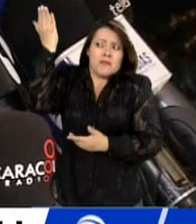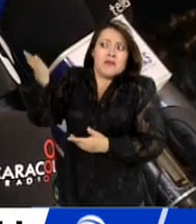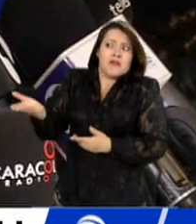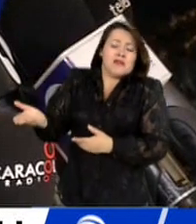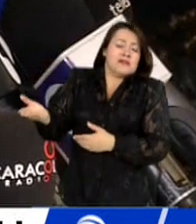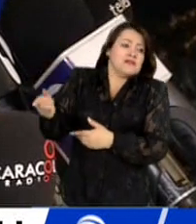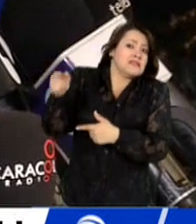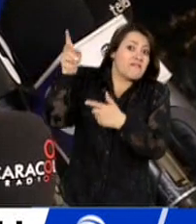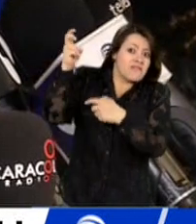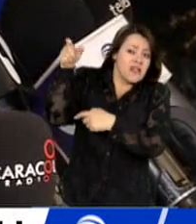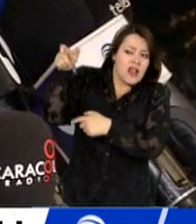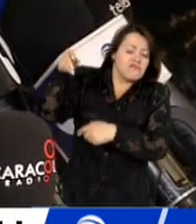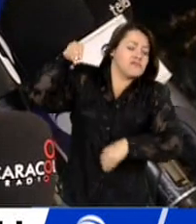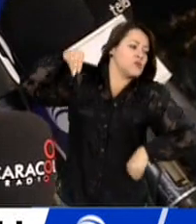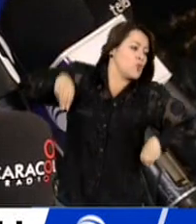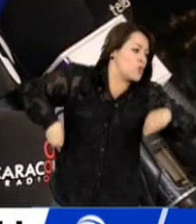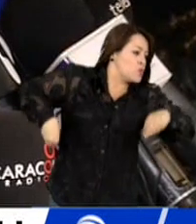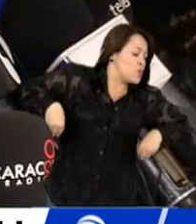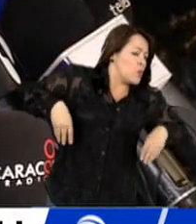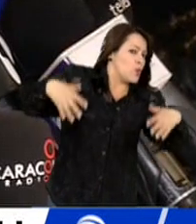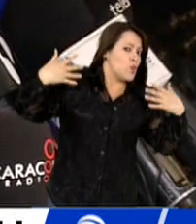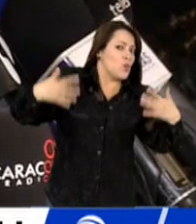De comprobarse la participación